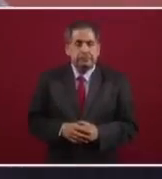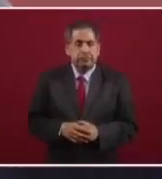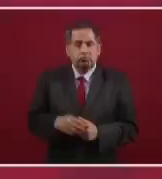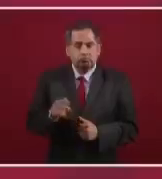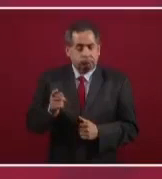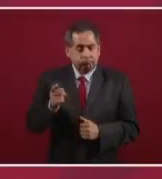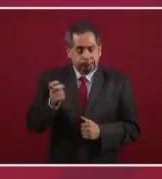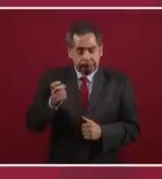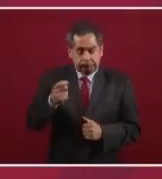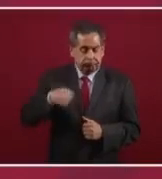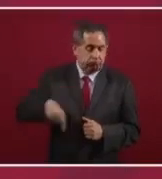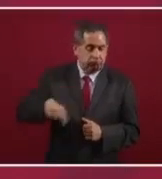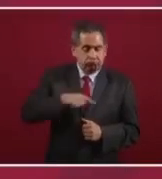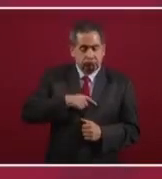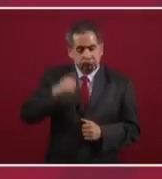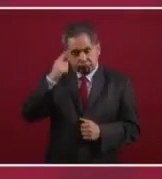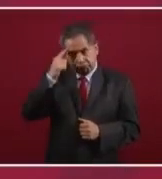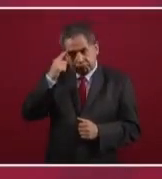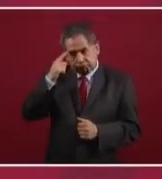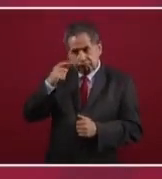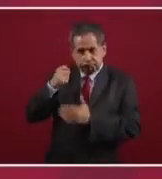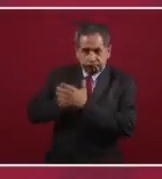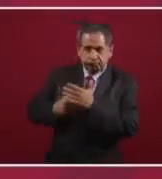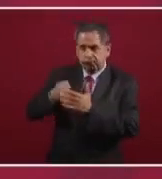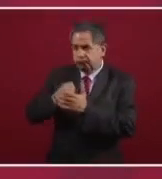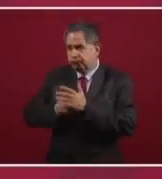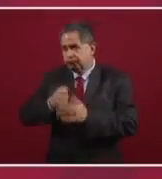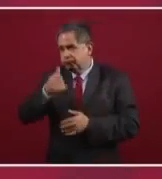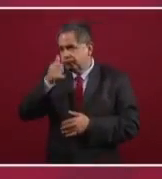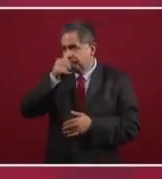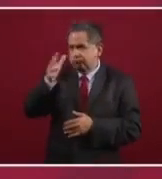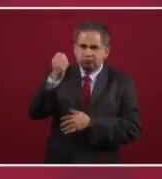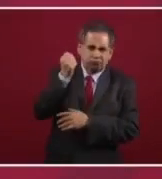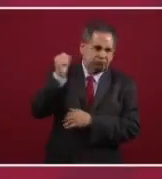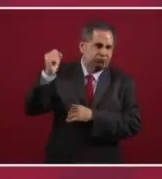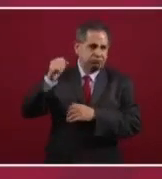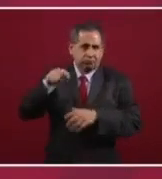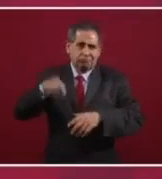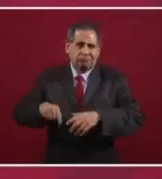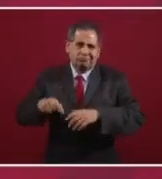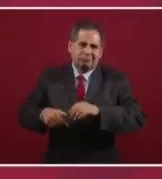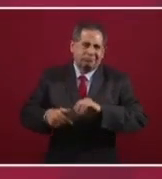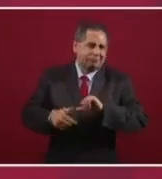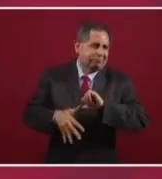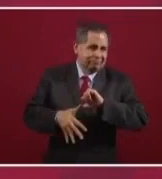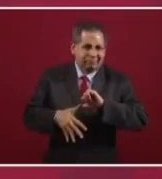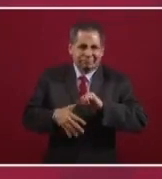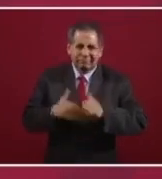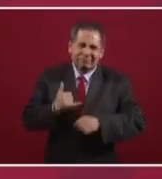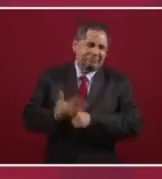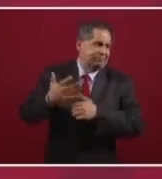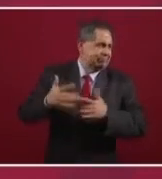los movimientos de rebeldía, de inconformidad,